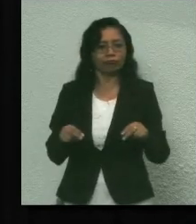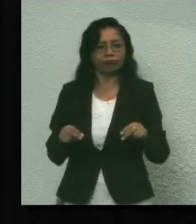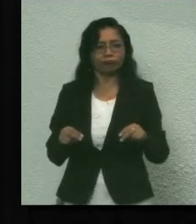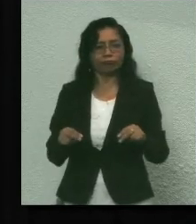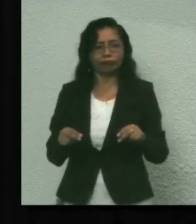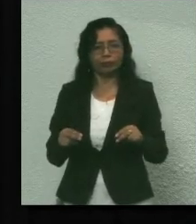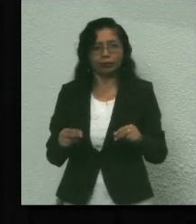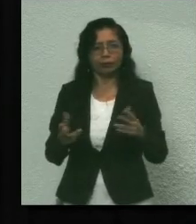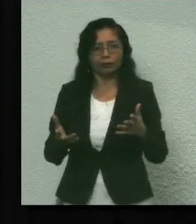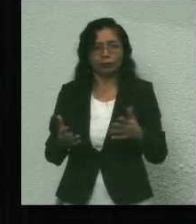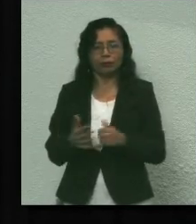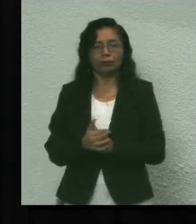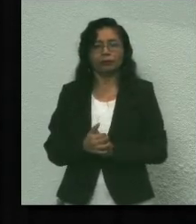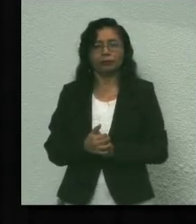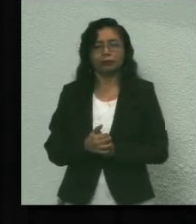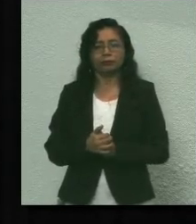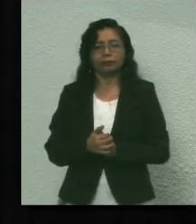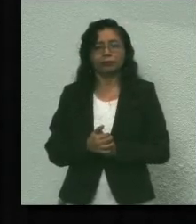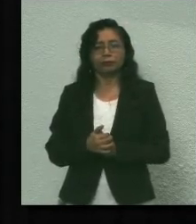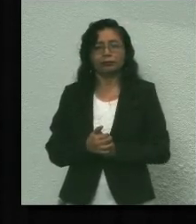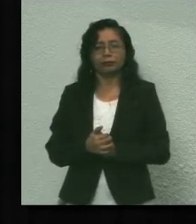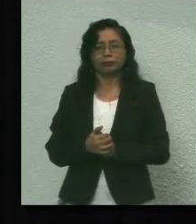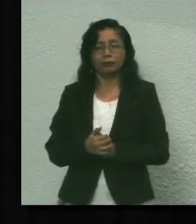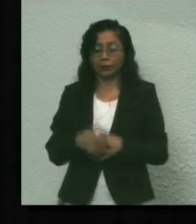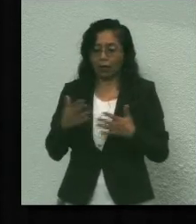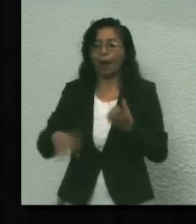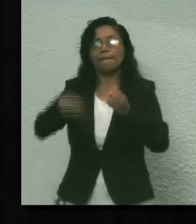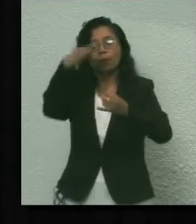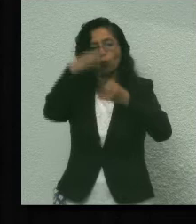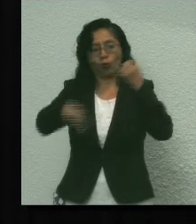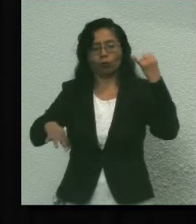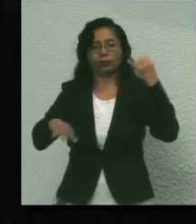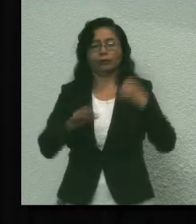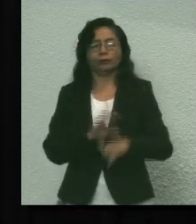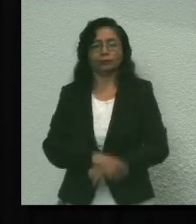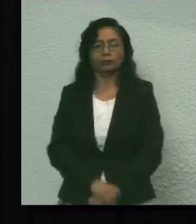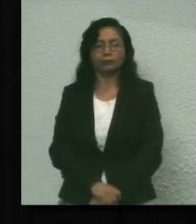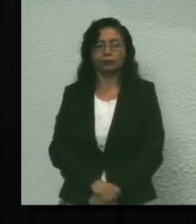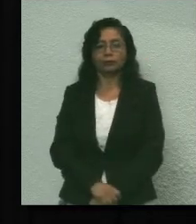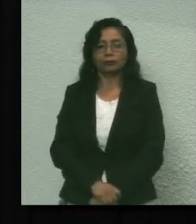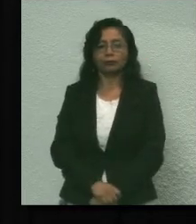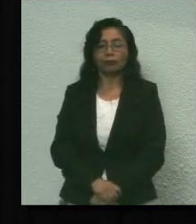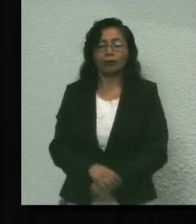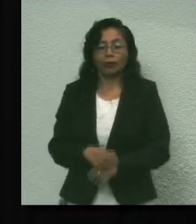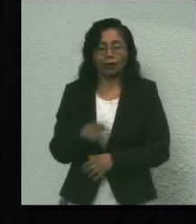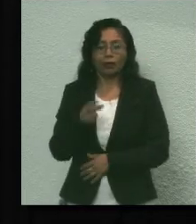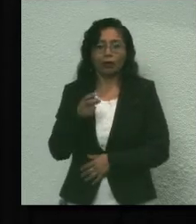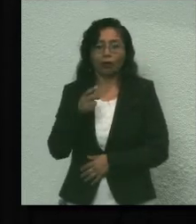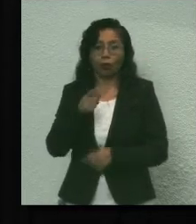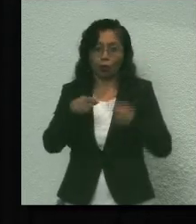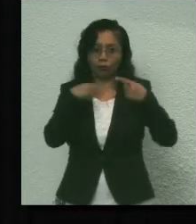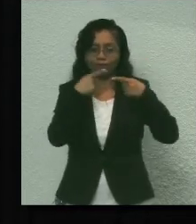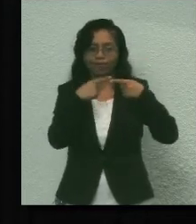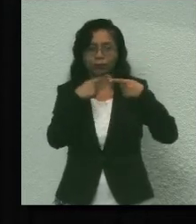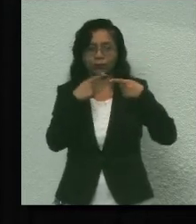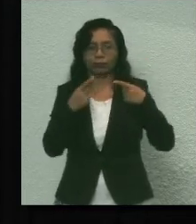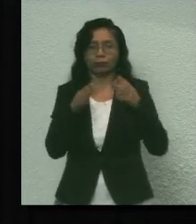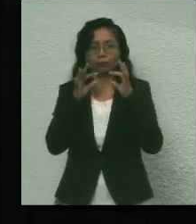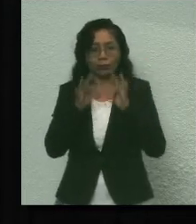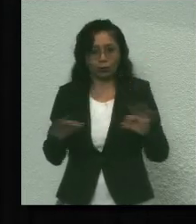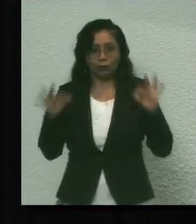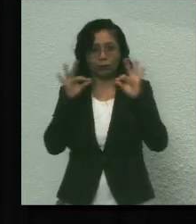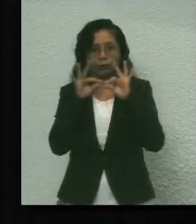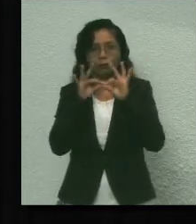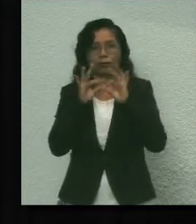exclusivo de unos cuantos finalmente un factor fundamental en toda